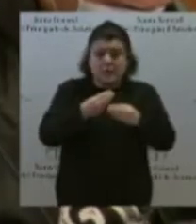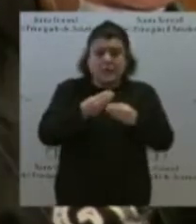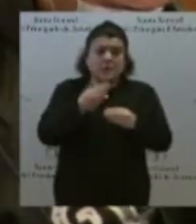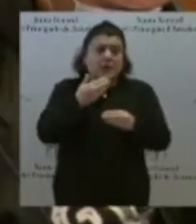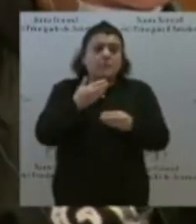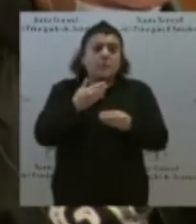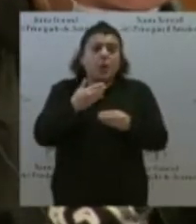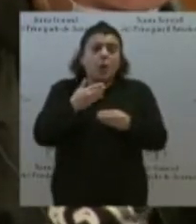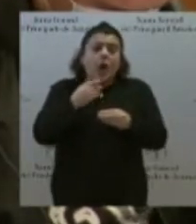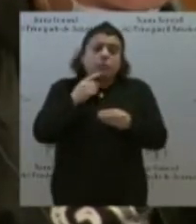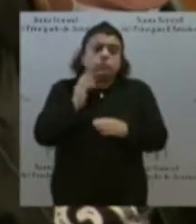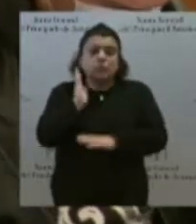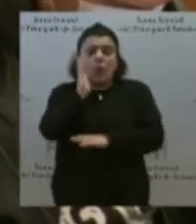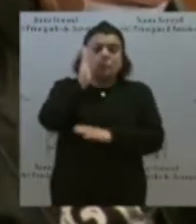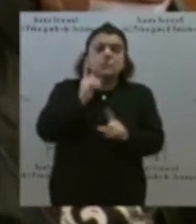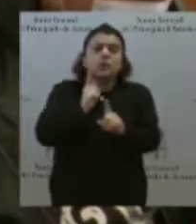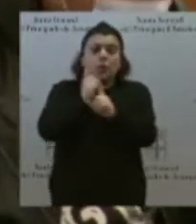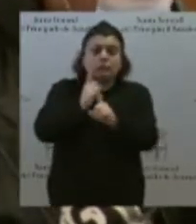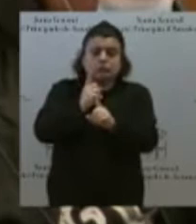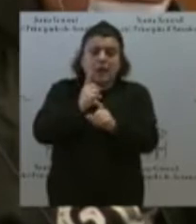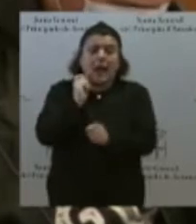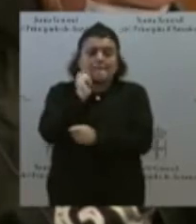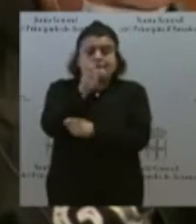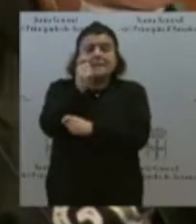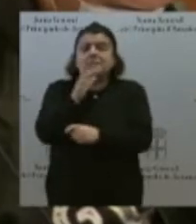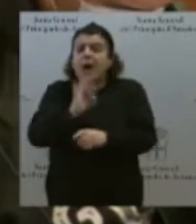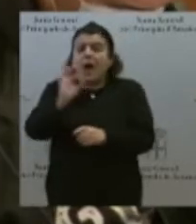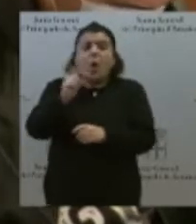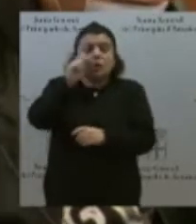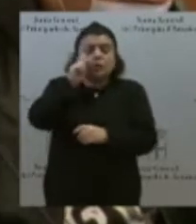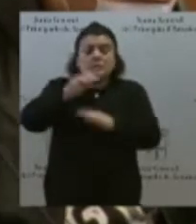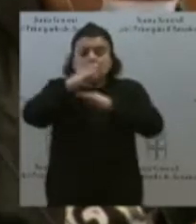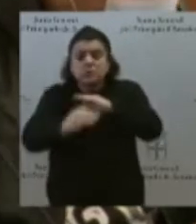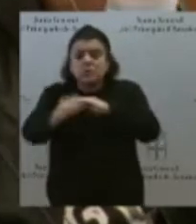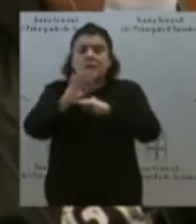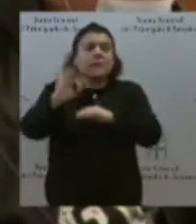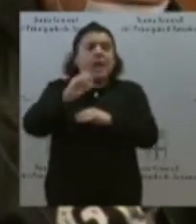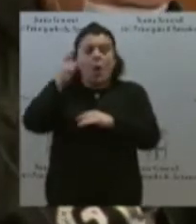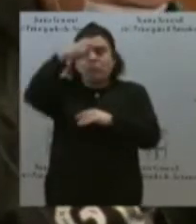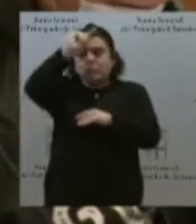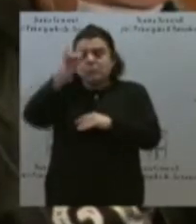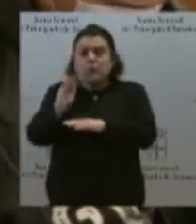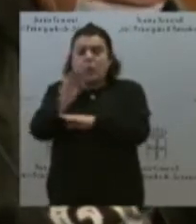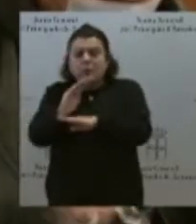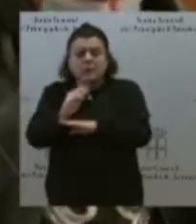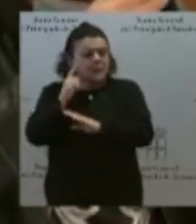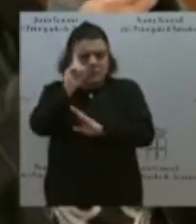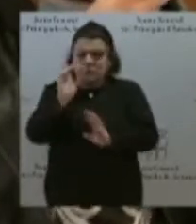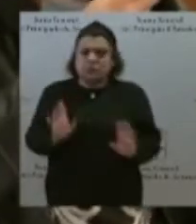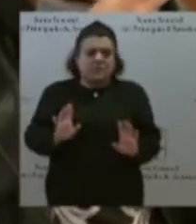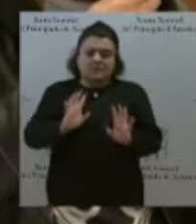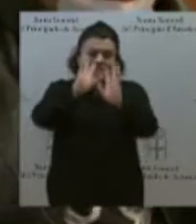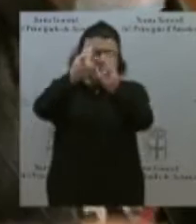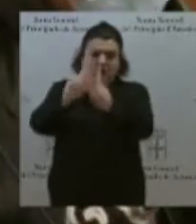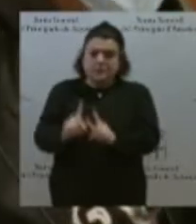ganadería, que crea el turismo sostenible o que crea la hostelería. Yo no sé si han hecho ustedes el cómputo de qué supondría la mina de Salave en cuestión de